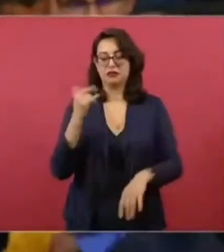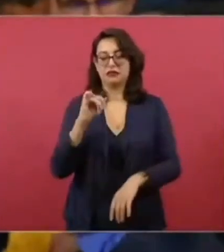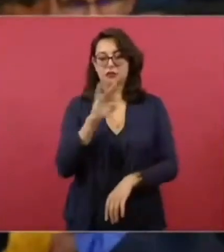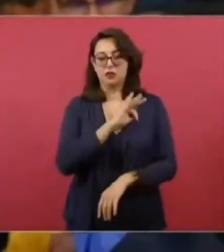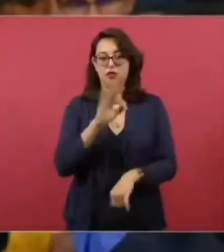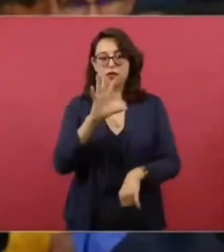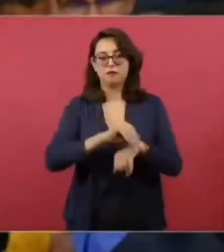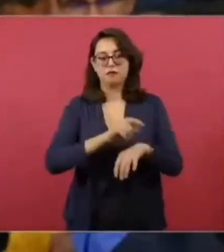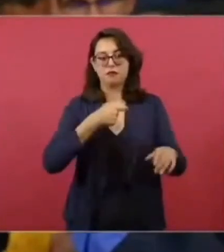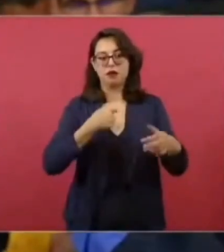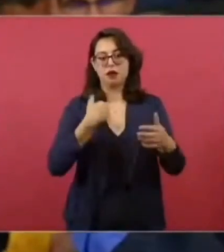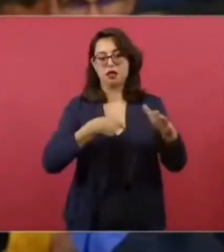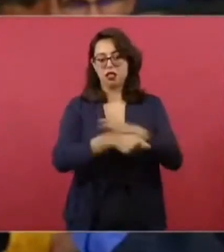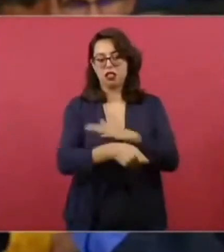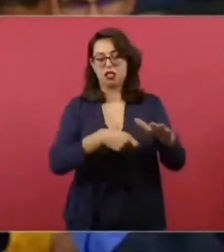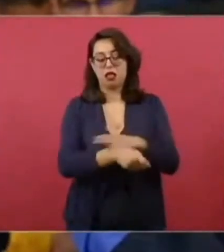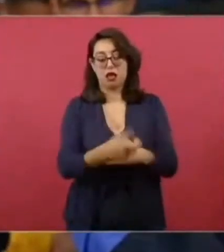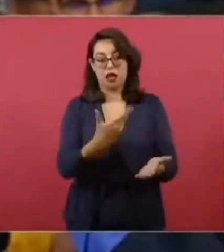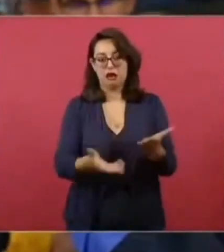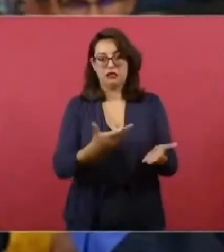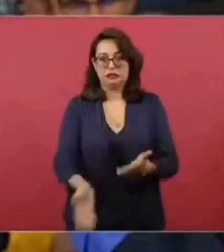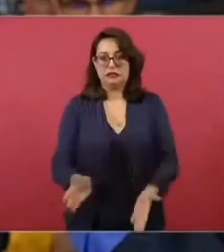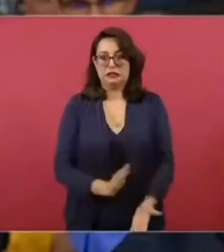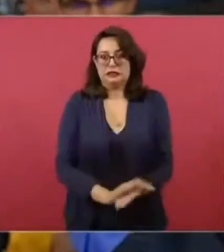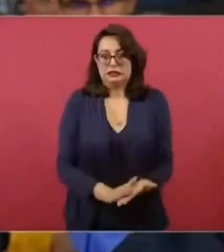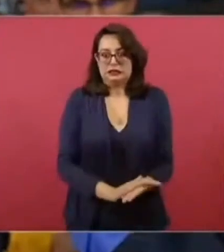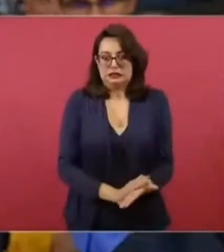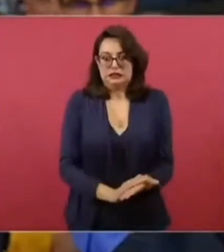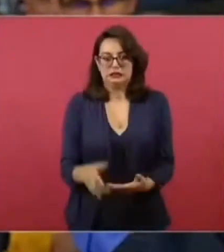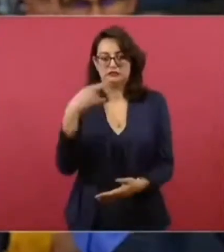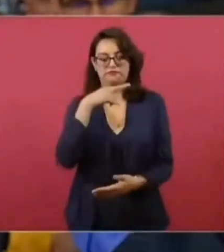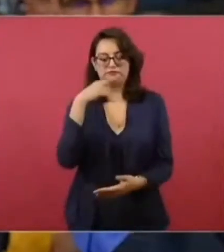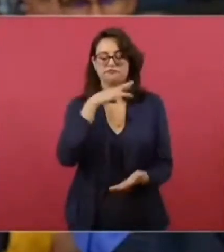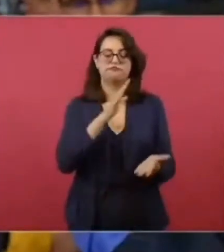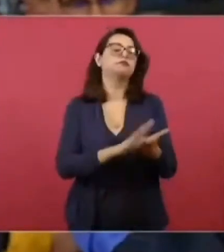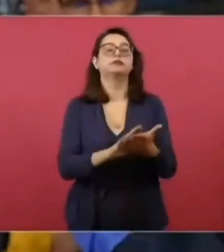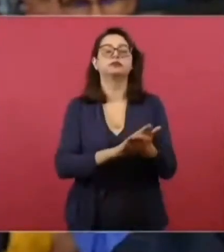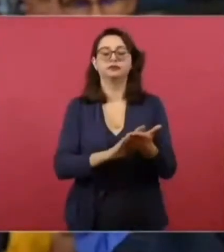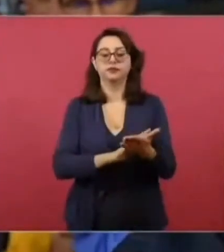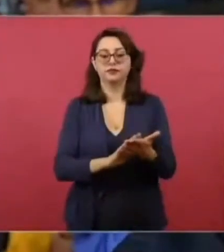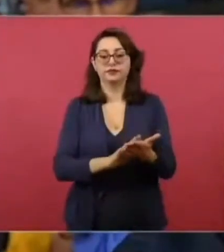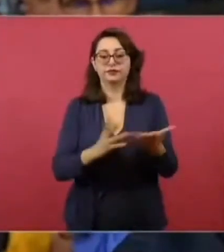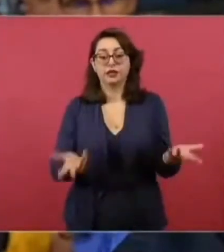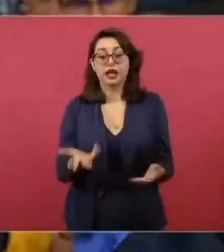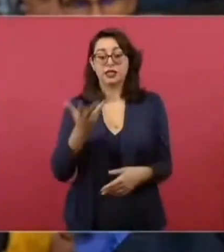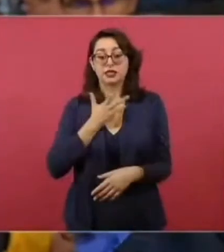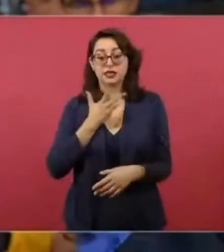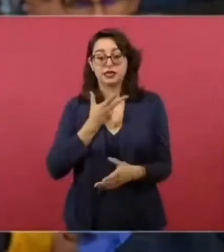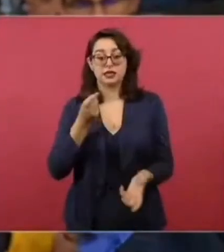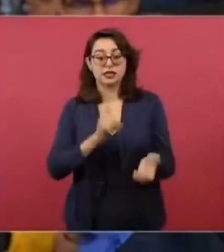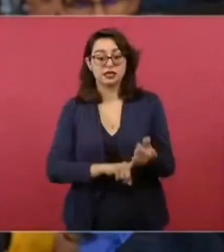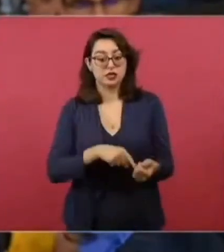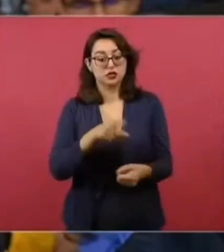ha permitido. Incluso tenían un cuaderno, una hoja, un registro donde les pedían a sus integrantes